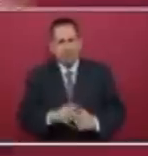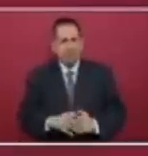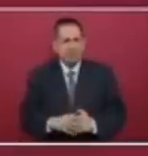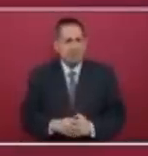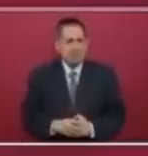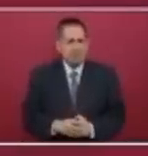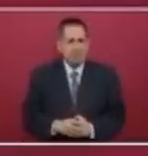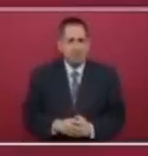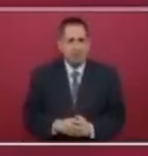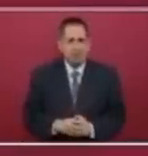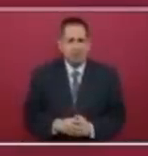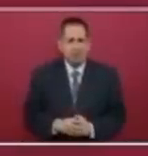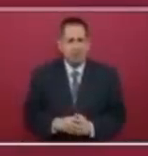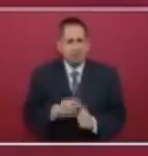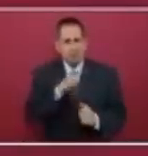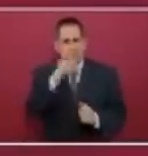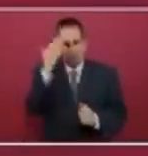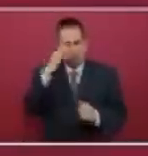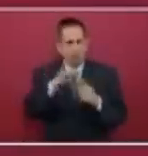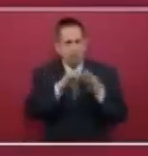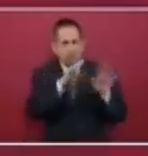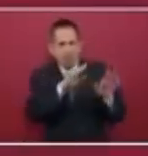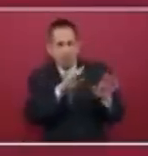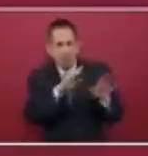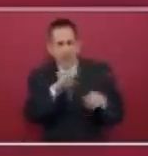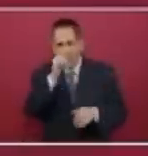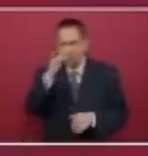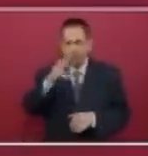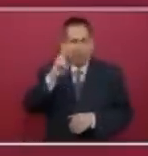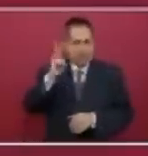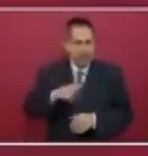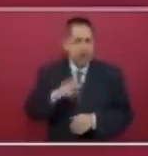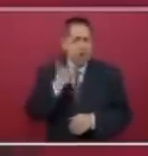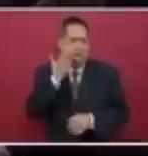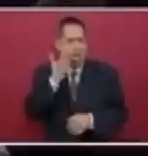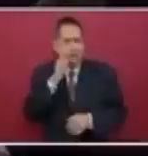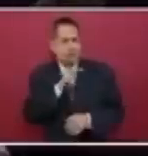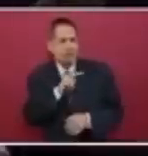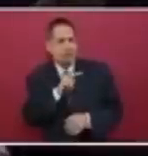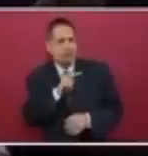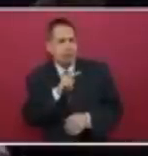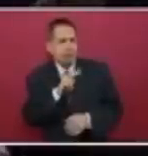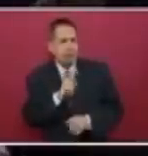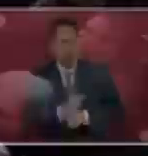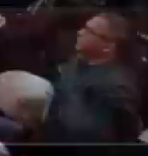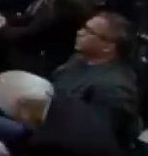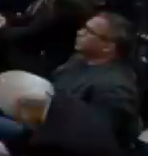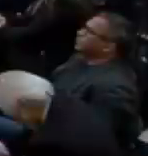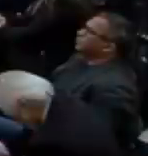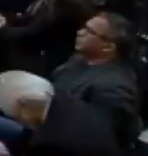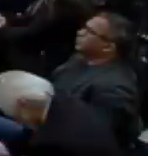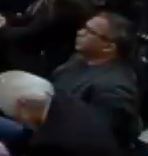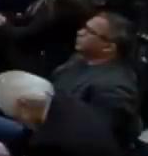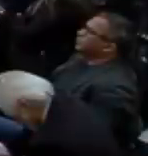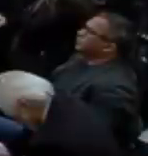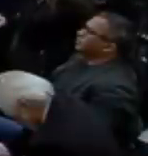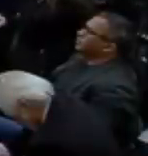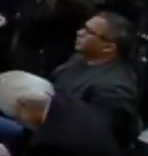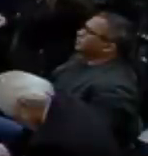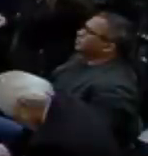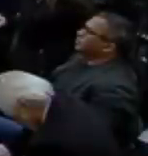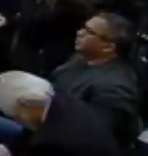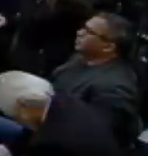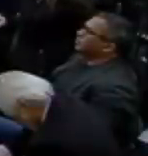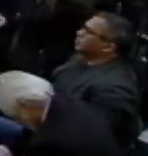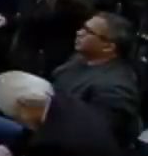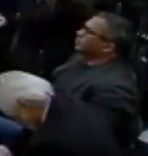hechas uno sabe bien cuando es una protesta auténtica y cuándo está